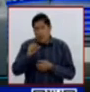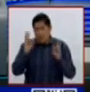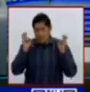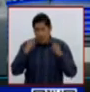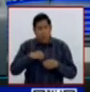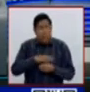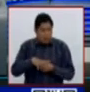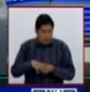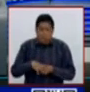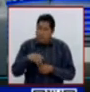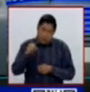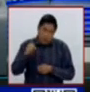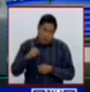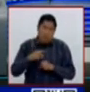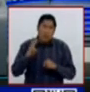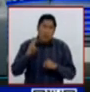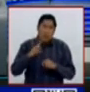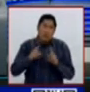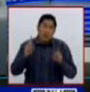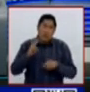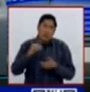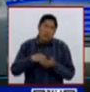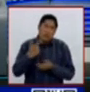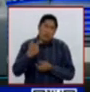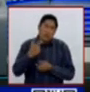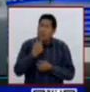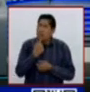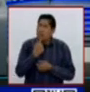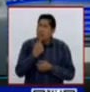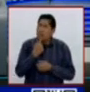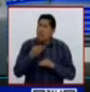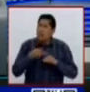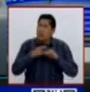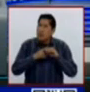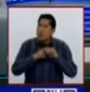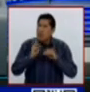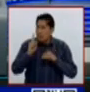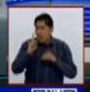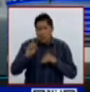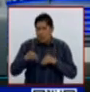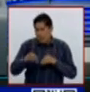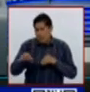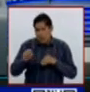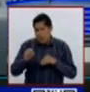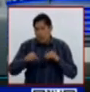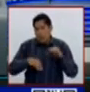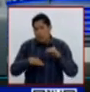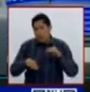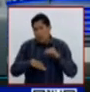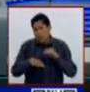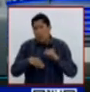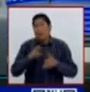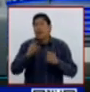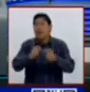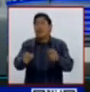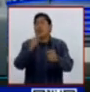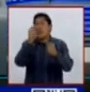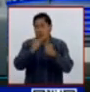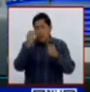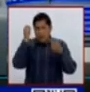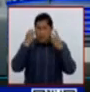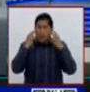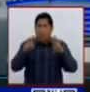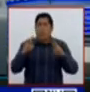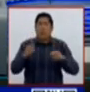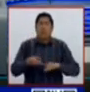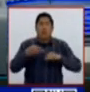de la pandemia. Bueno. Pero el 2021 hemos tenido incremento a una de las partes, ¿no? A ver, para hablar exactamente de lo que estamos viendo en torno